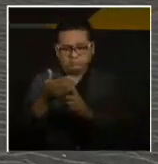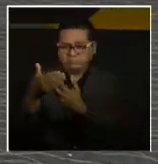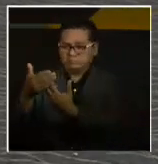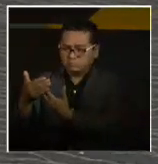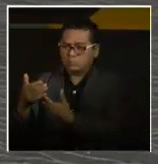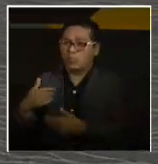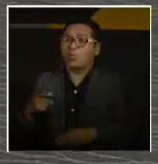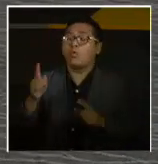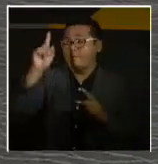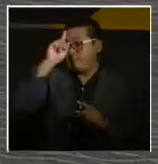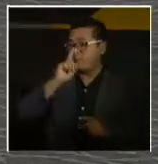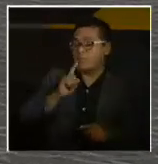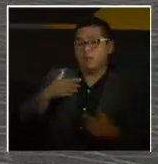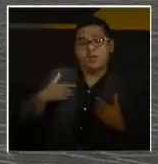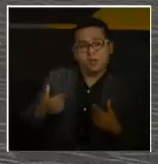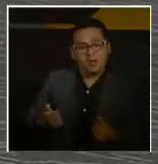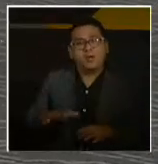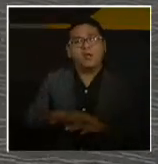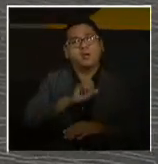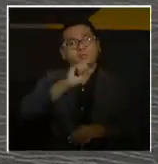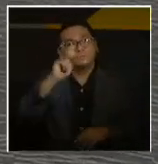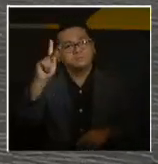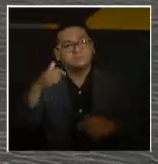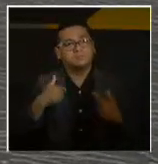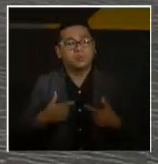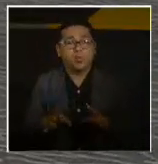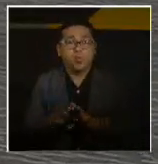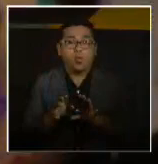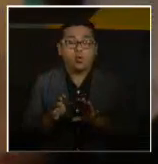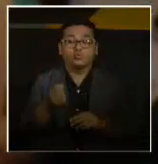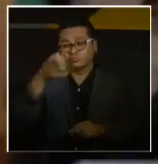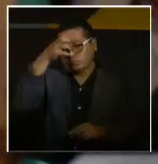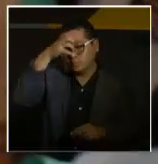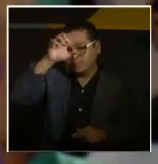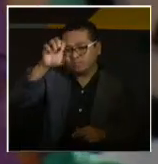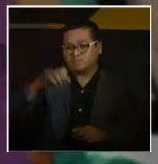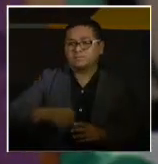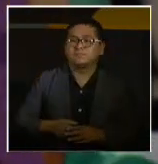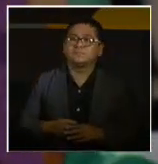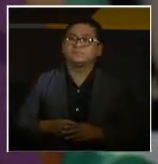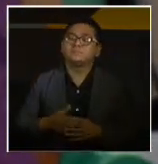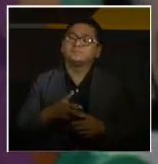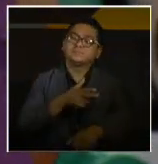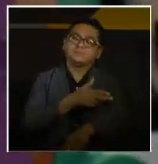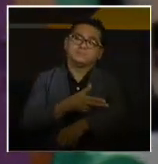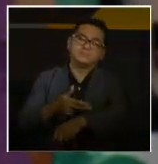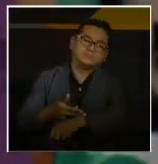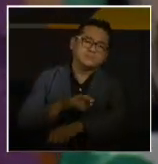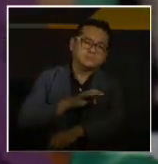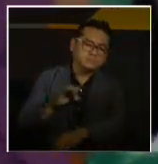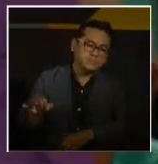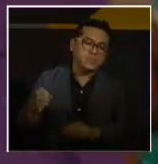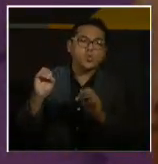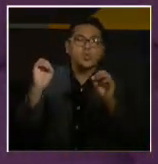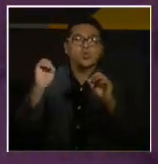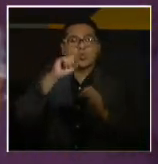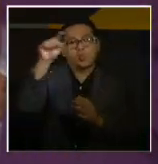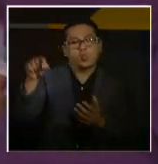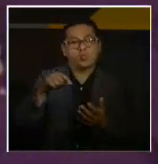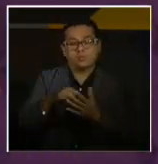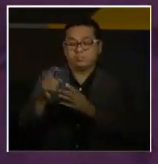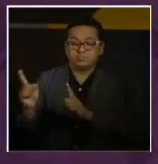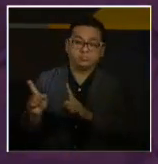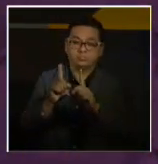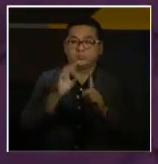que por su perfil, su capacidad, su experiencia, su honestidad, ocupen